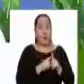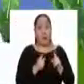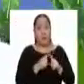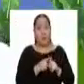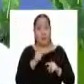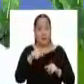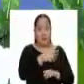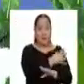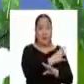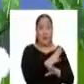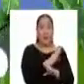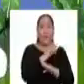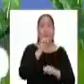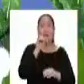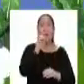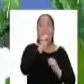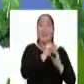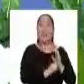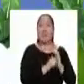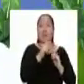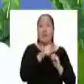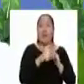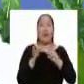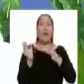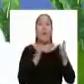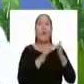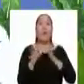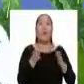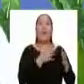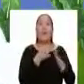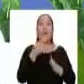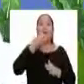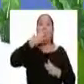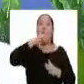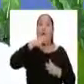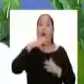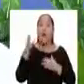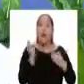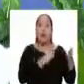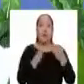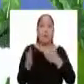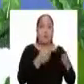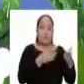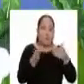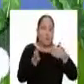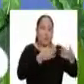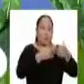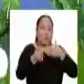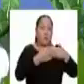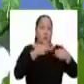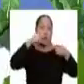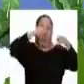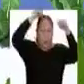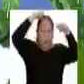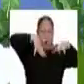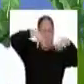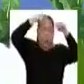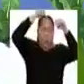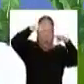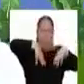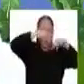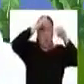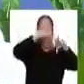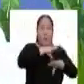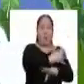del Atlántico Sur es el encuentro de vientos cálidos y provocan fuertes lluvias en la región amazónica, por eso la